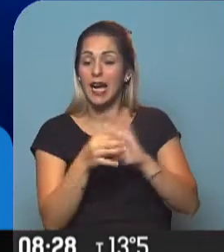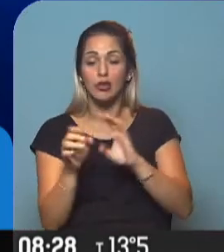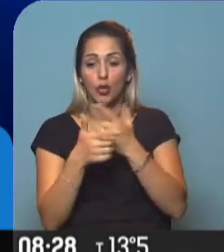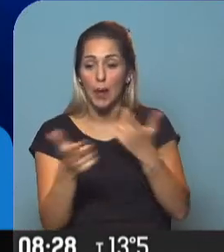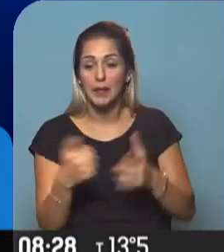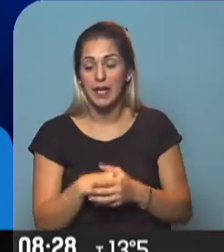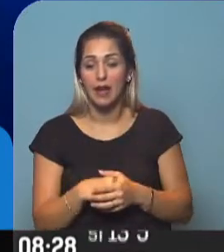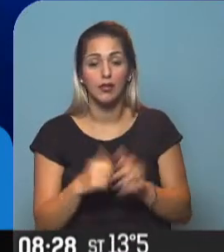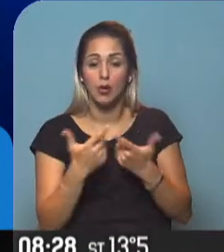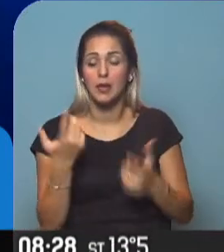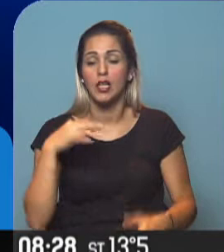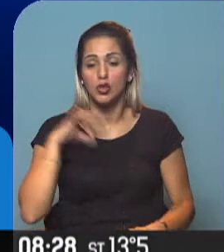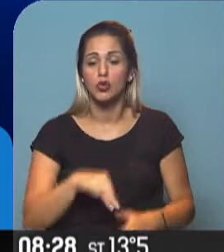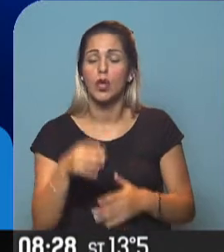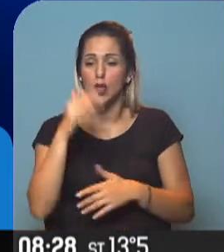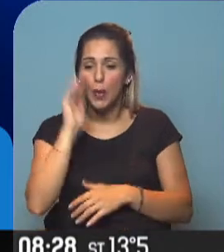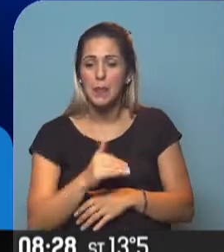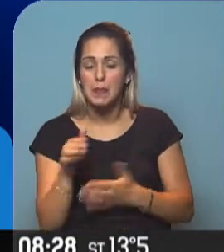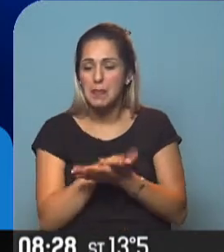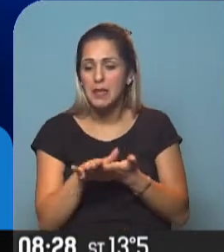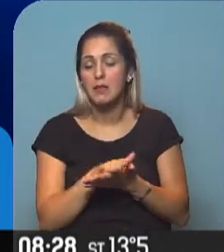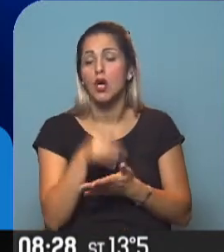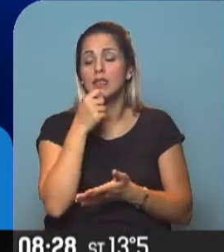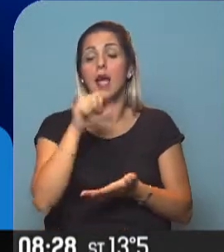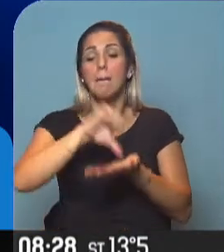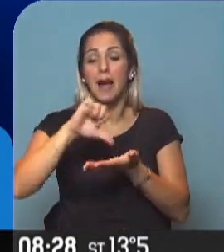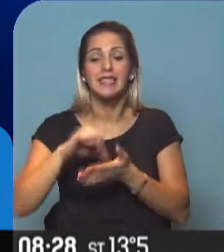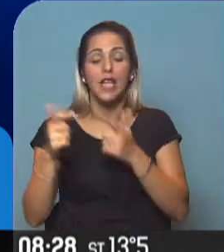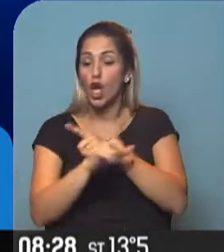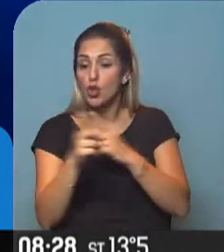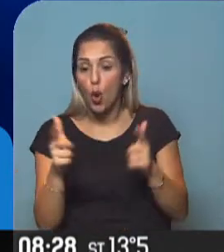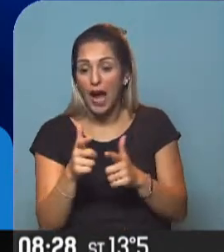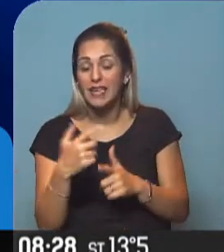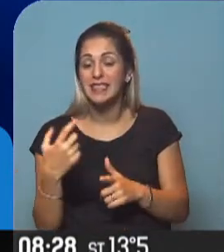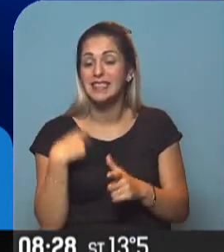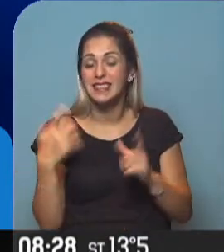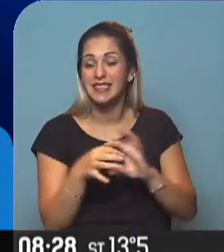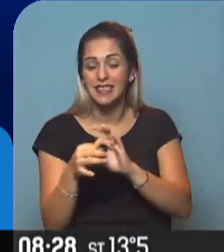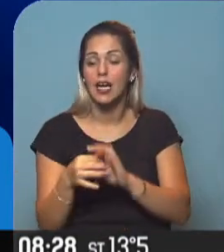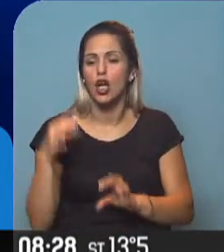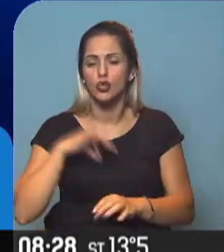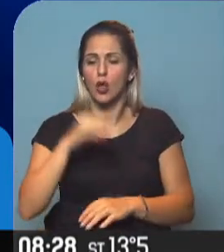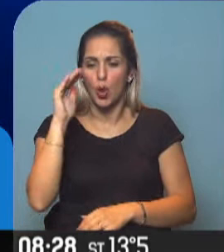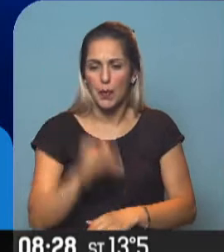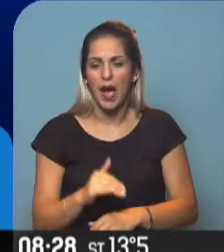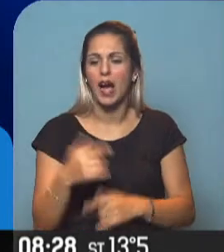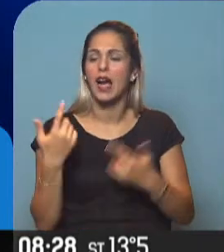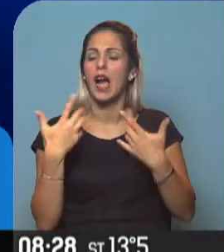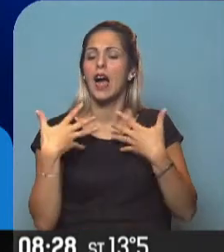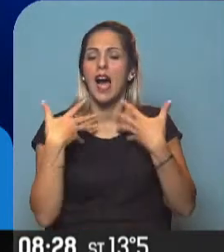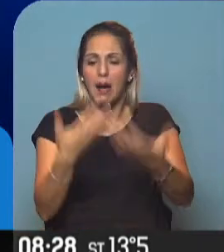habría salario mínimo a los salarios serían en los países que no hay sindicatos los salarios bajan los beneficios bajan y los